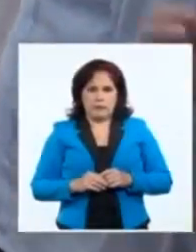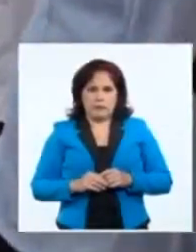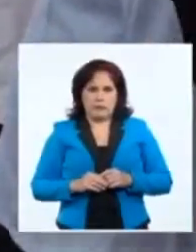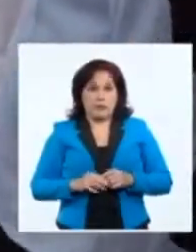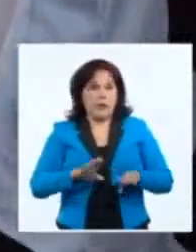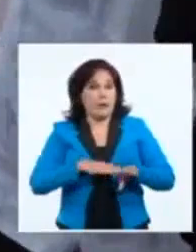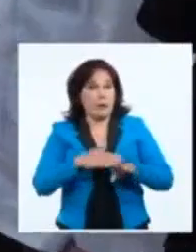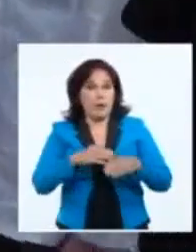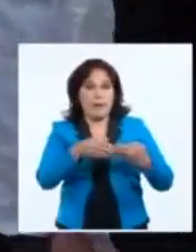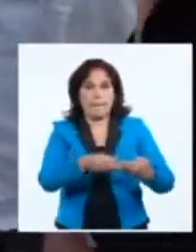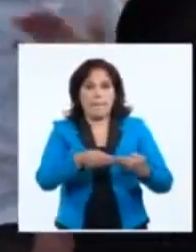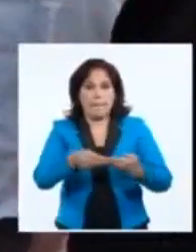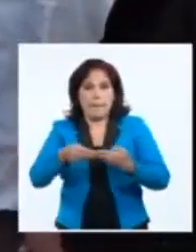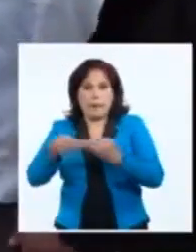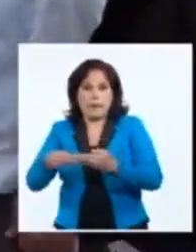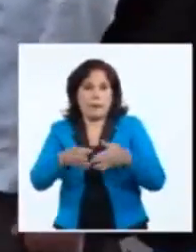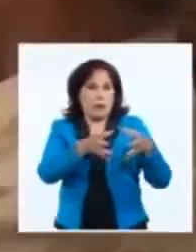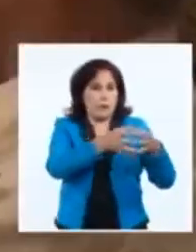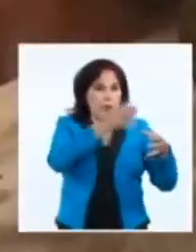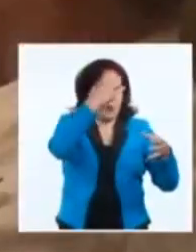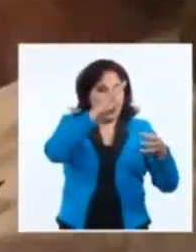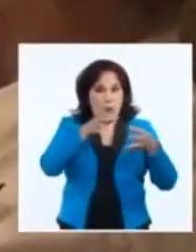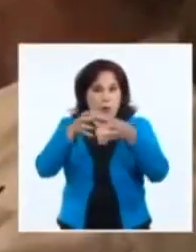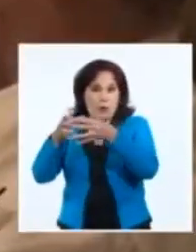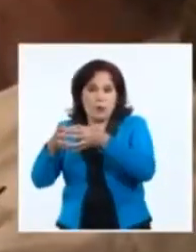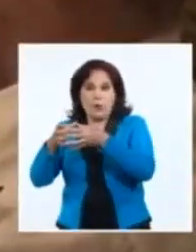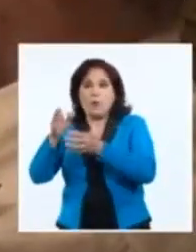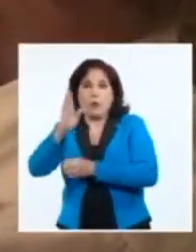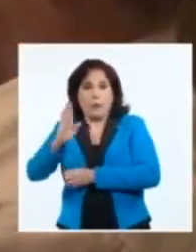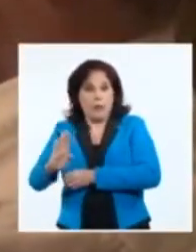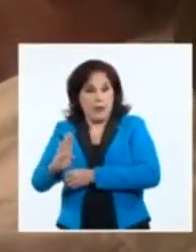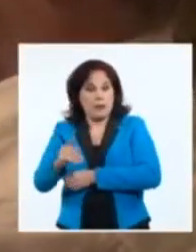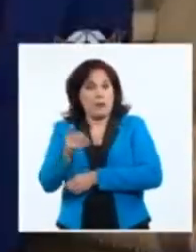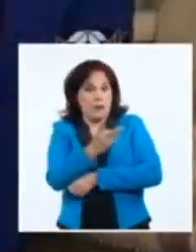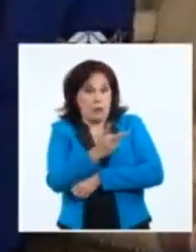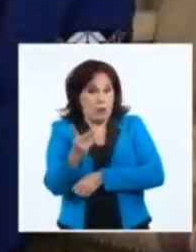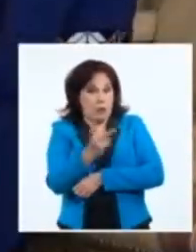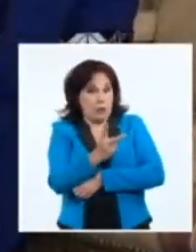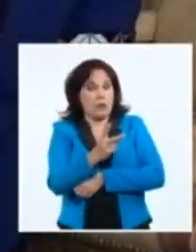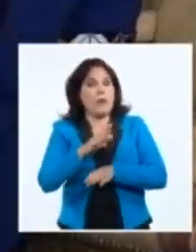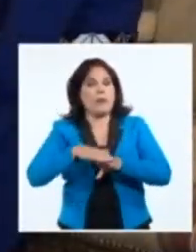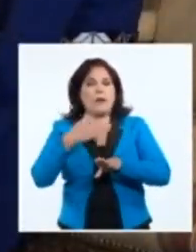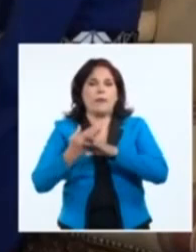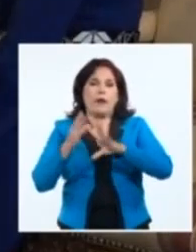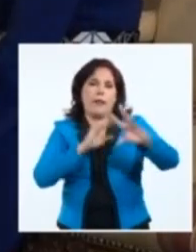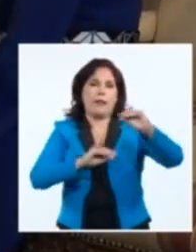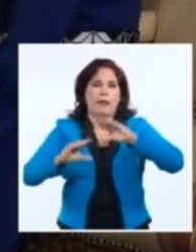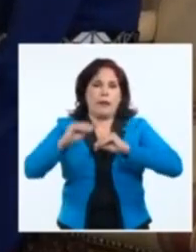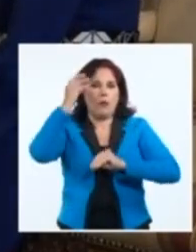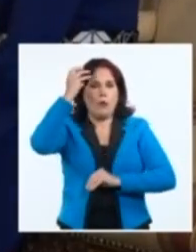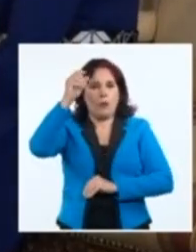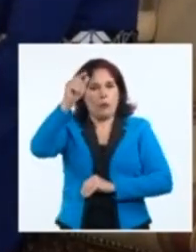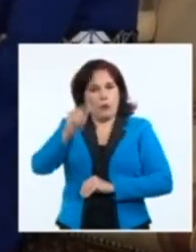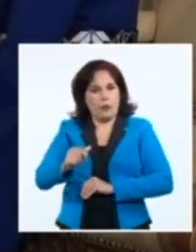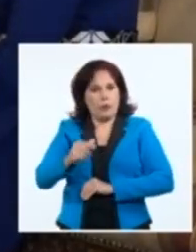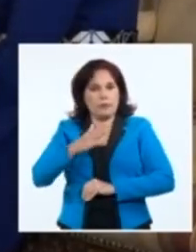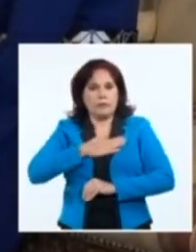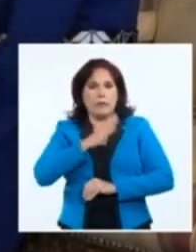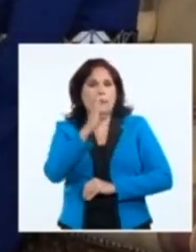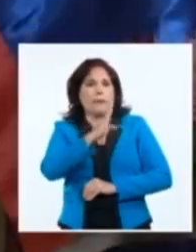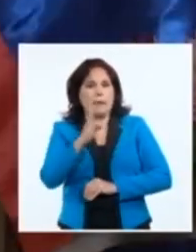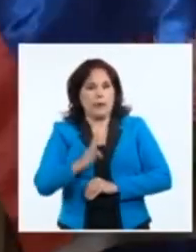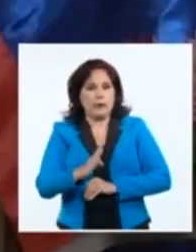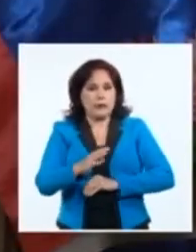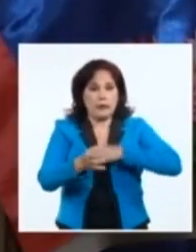Tras la presentación de las delegaciones, el mandatario cubano sostuvo un fraternal diálogo con la gobernadora general de Belice, donde el jefe de Estado